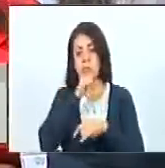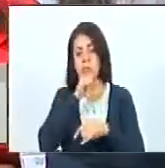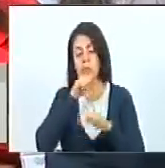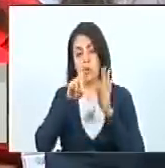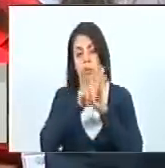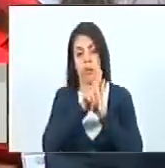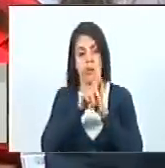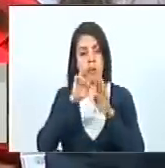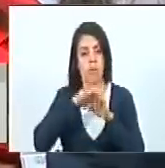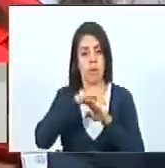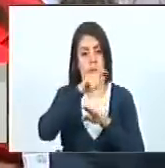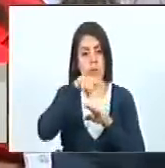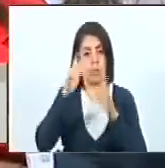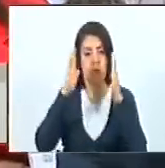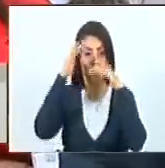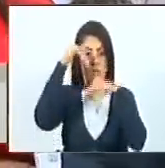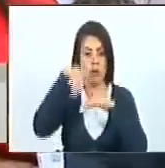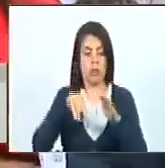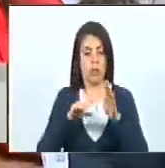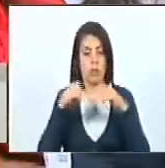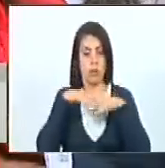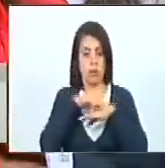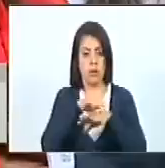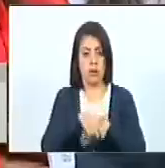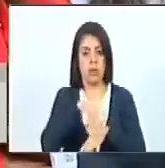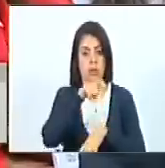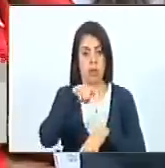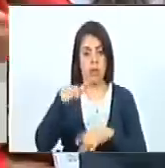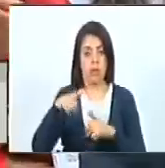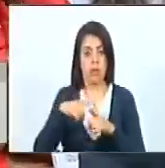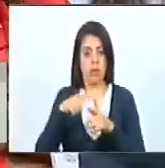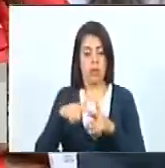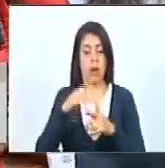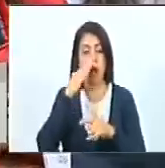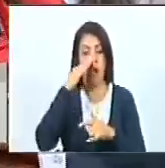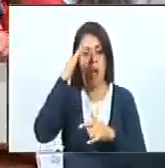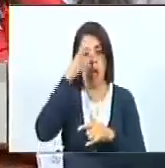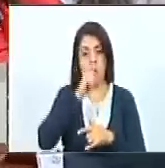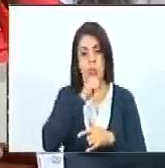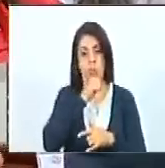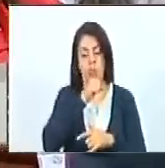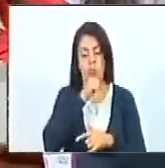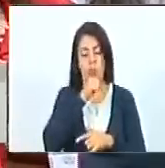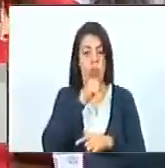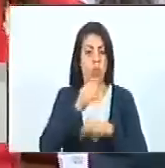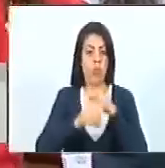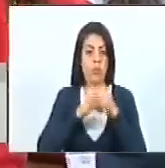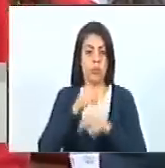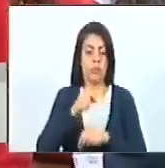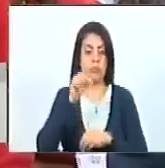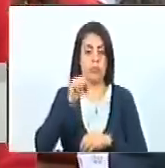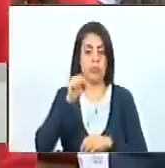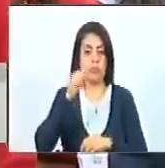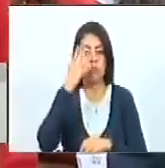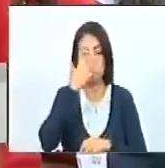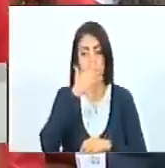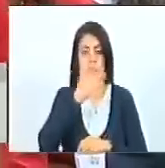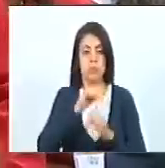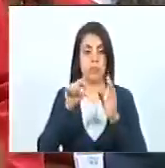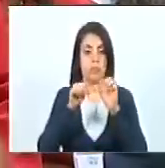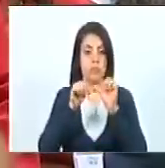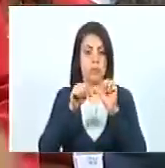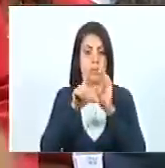Ley Orgánica para la Atención y Desarrollo Integral de las Personas Adultas Mayores, quienes indudablemente a través de esta